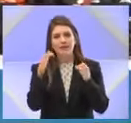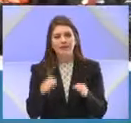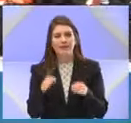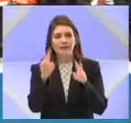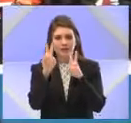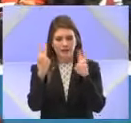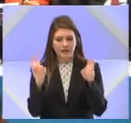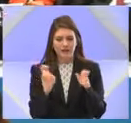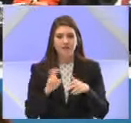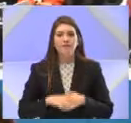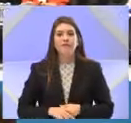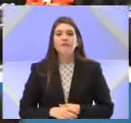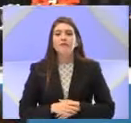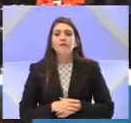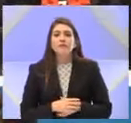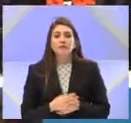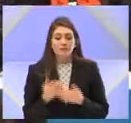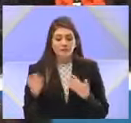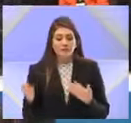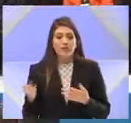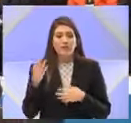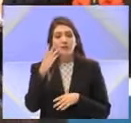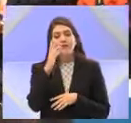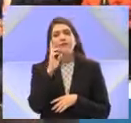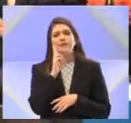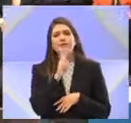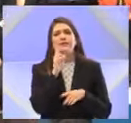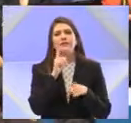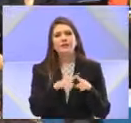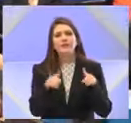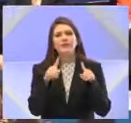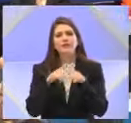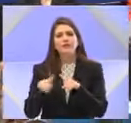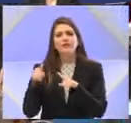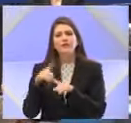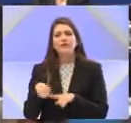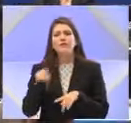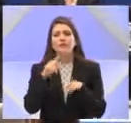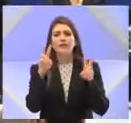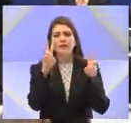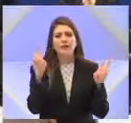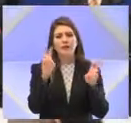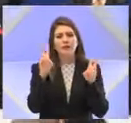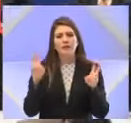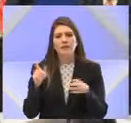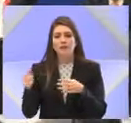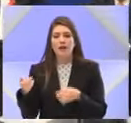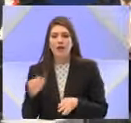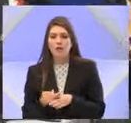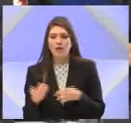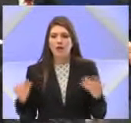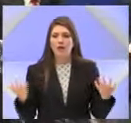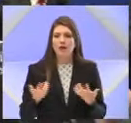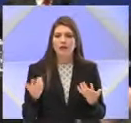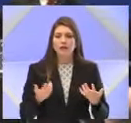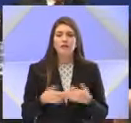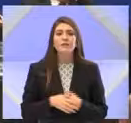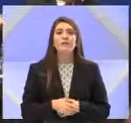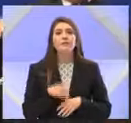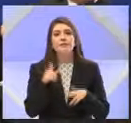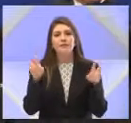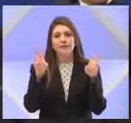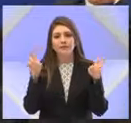en este panel vamos a escuchar de los temas que ellos están desarrollando los temas de su interés